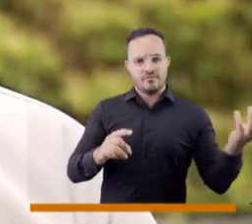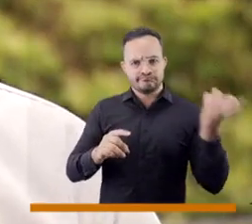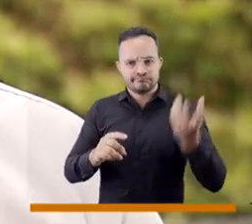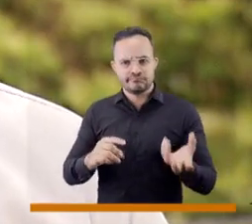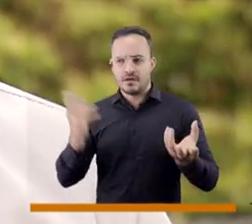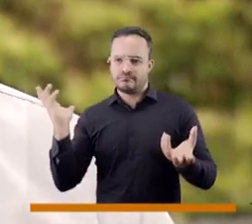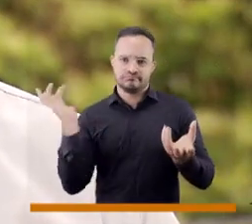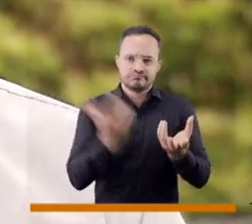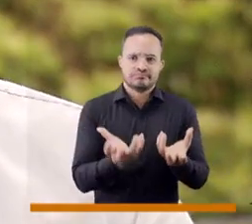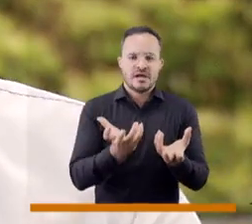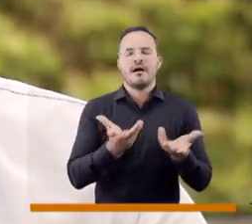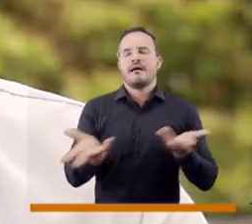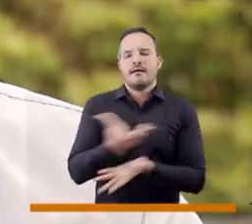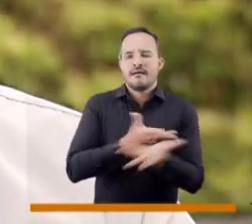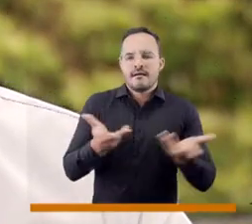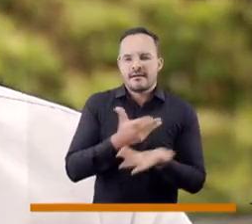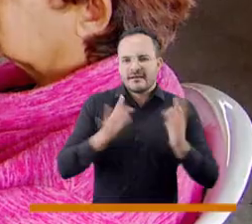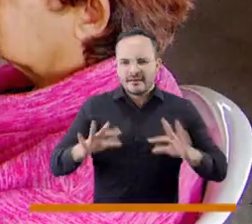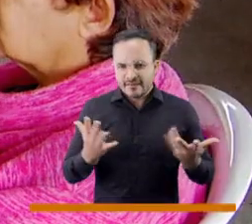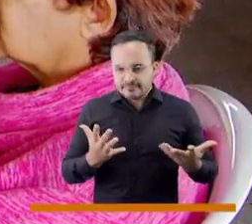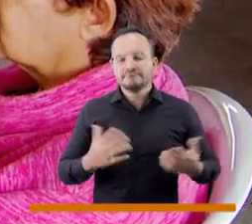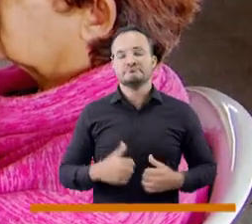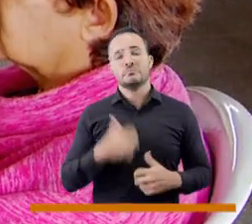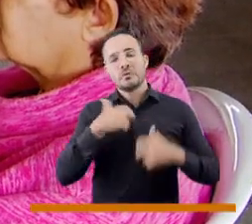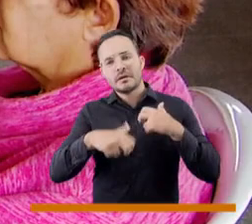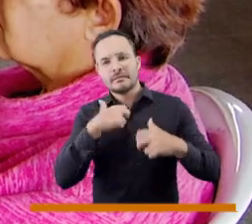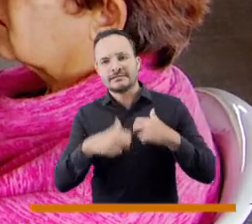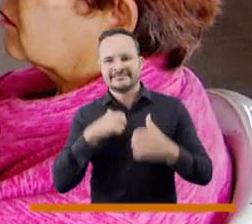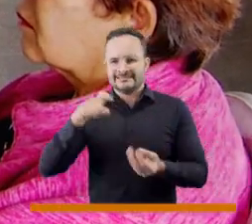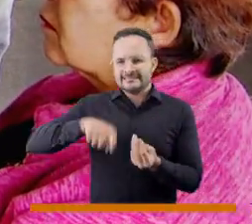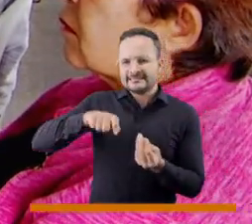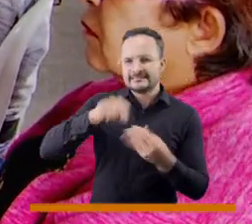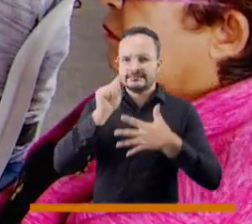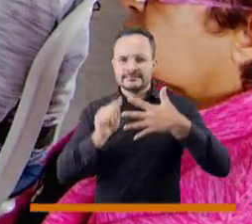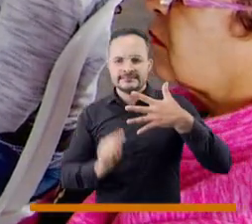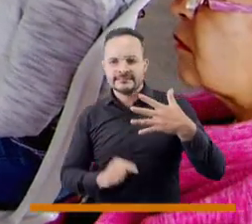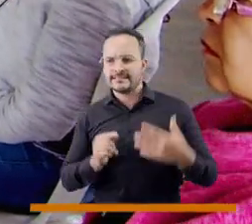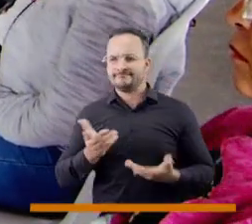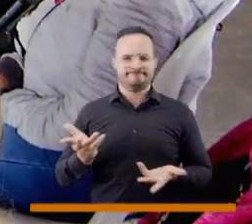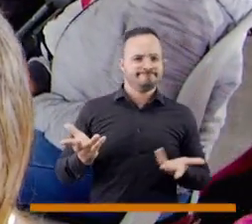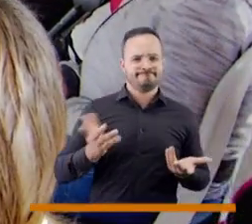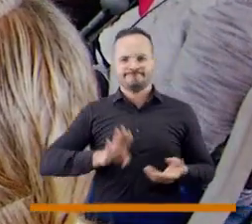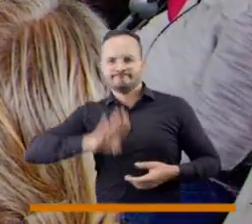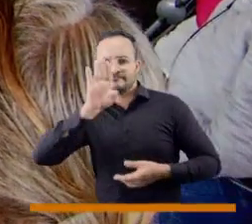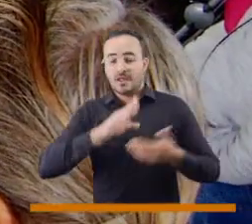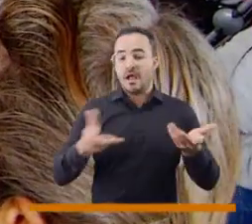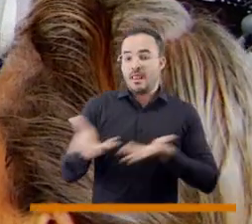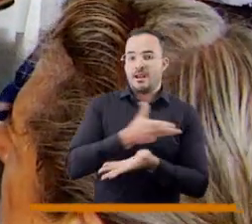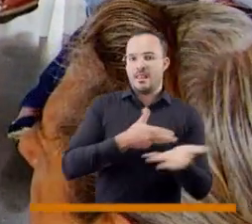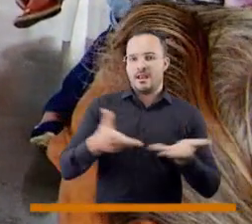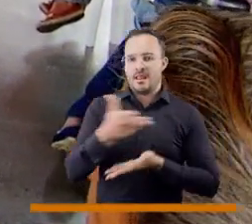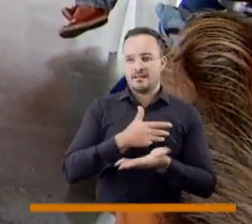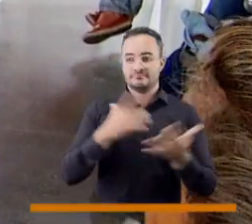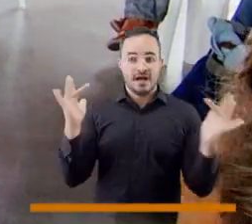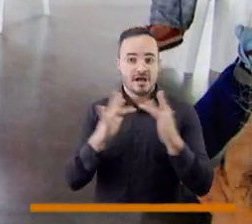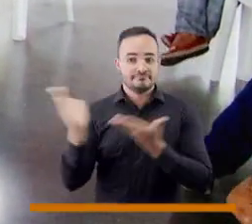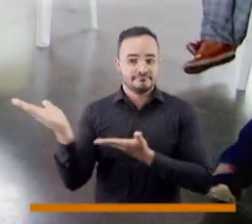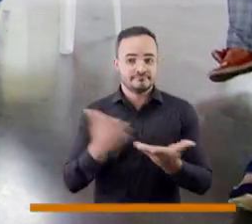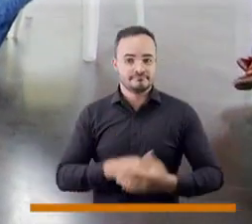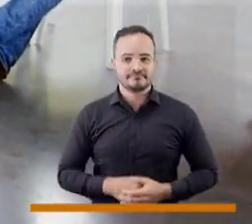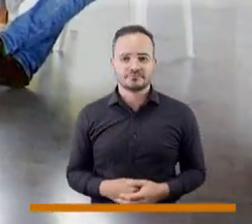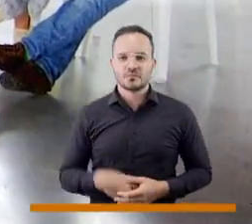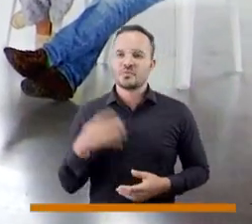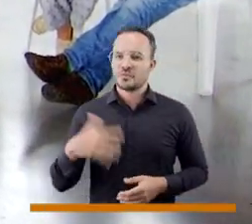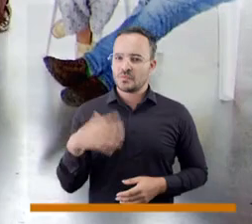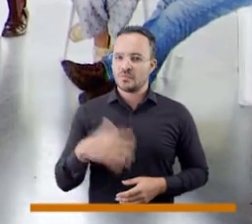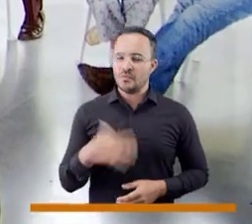concejales poder hablar acerca de las necesidades, de las problemáticas que aquejan al sector comunal del Distrito de Medellín. Don Mario, pues